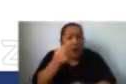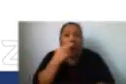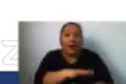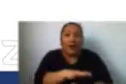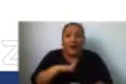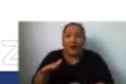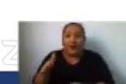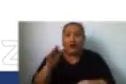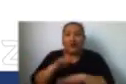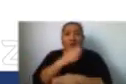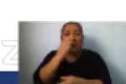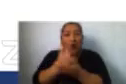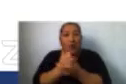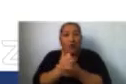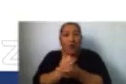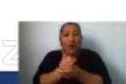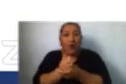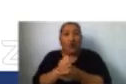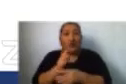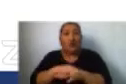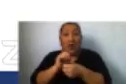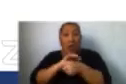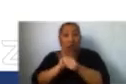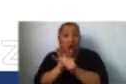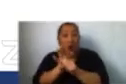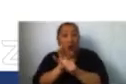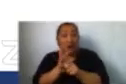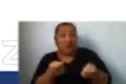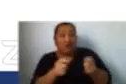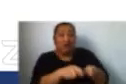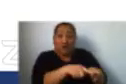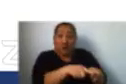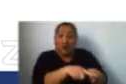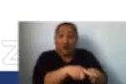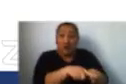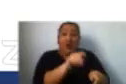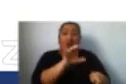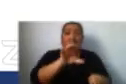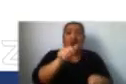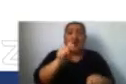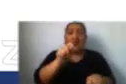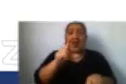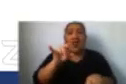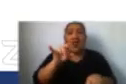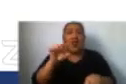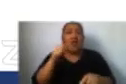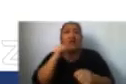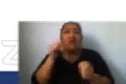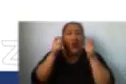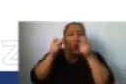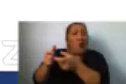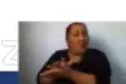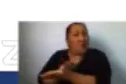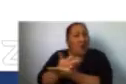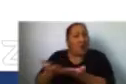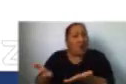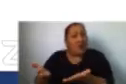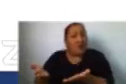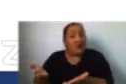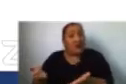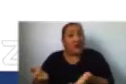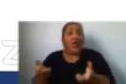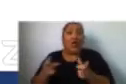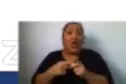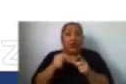la cuarentena requerían de sus vacunas, como el caso de Cataleña. En la provincia de Alonso Prado, desde el día que inició